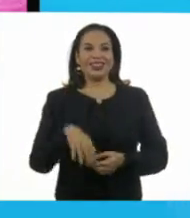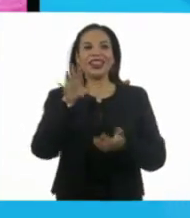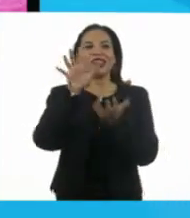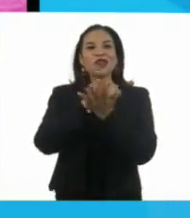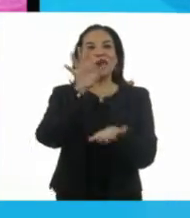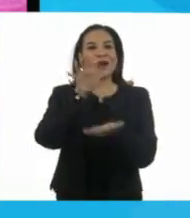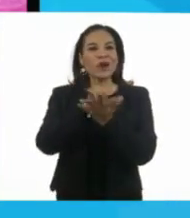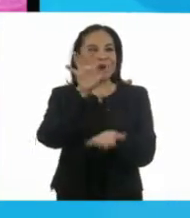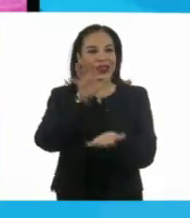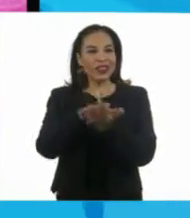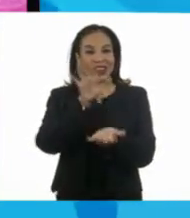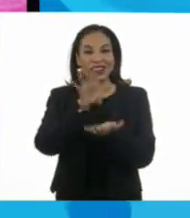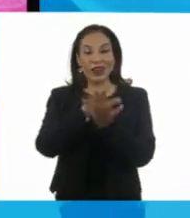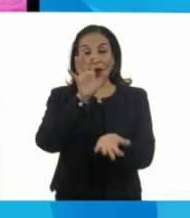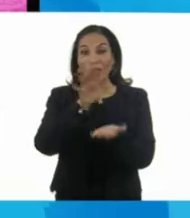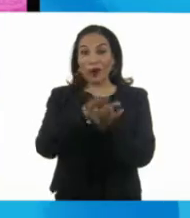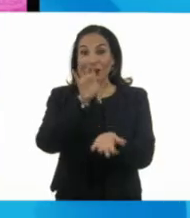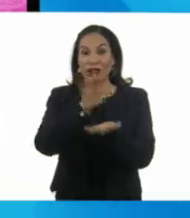cocodrilo,